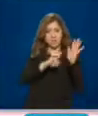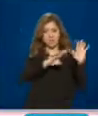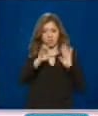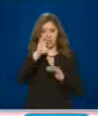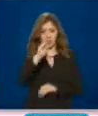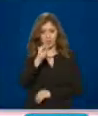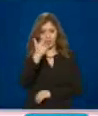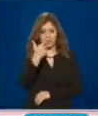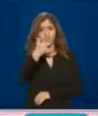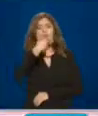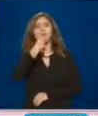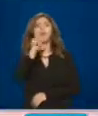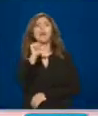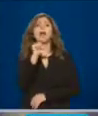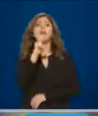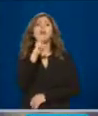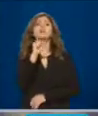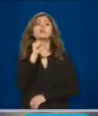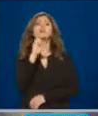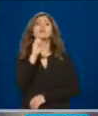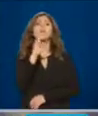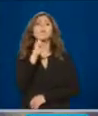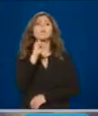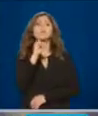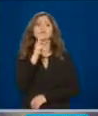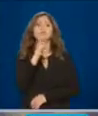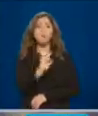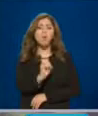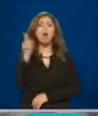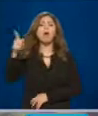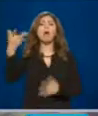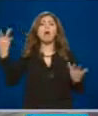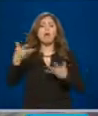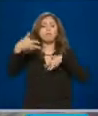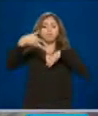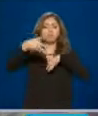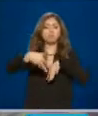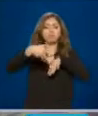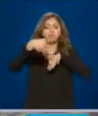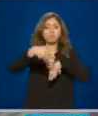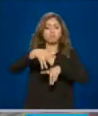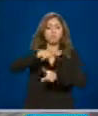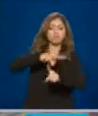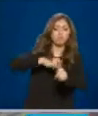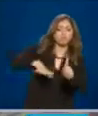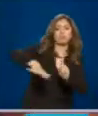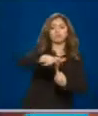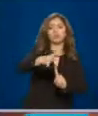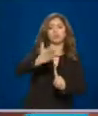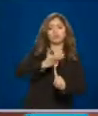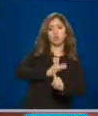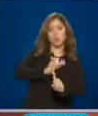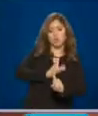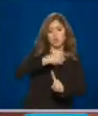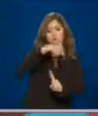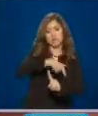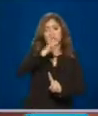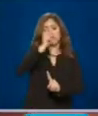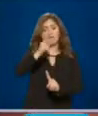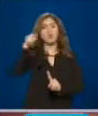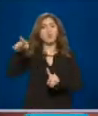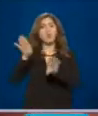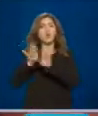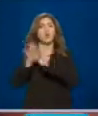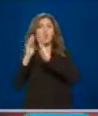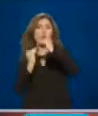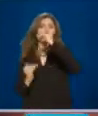México hace la procesión en el Zócalo. El arzobispo. El arzobispo, sí, porque es el dueño de la sede de la alguna mayor- manera,